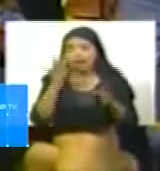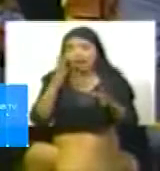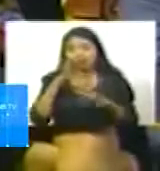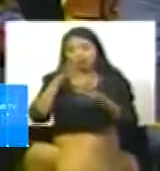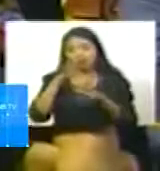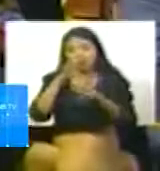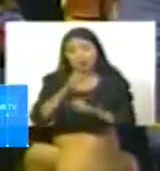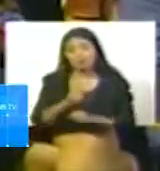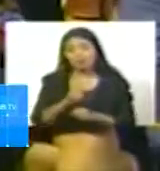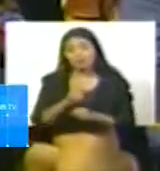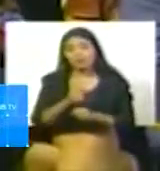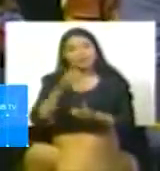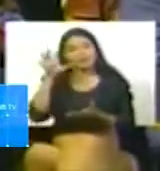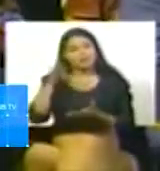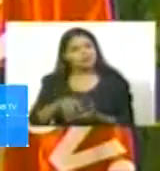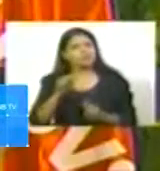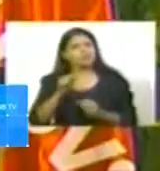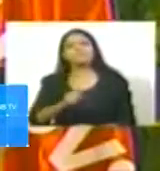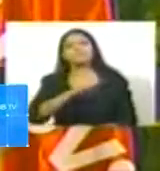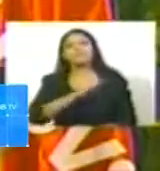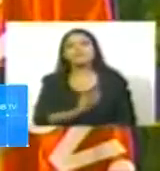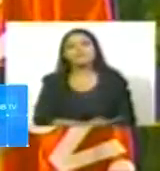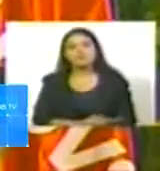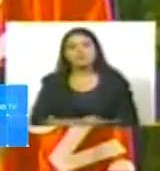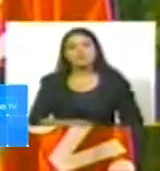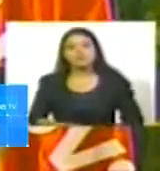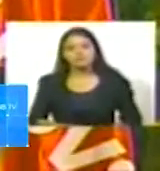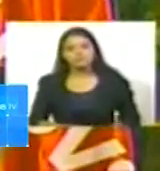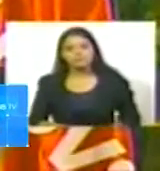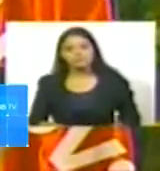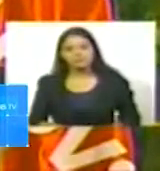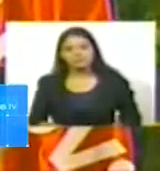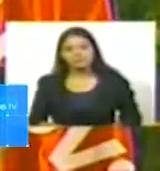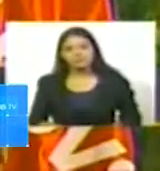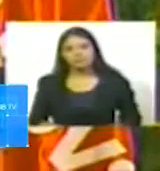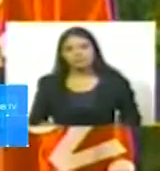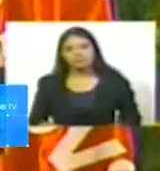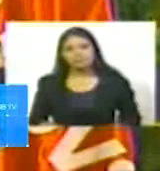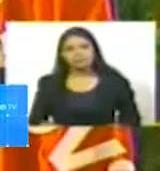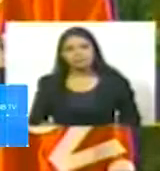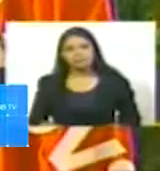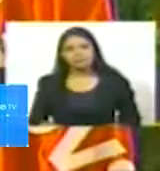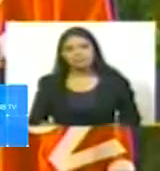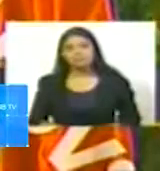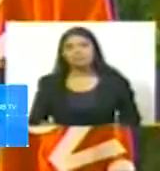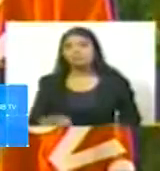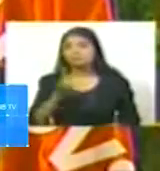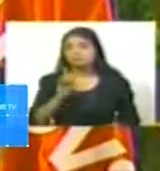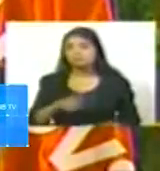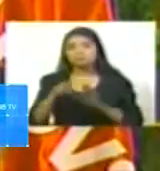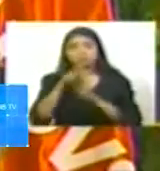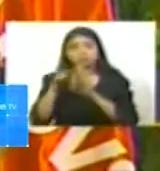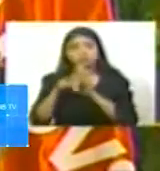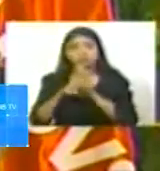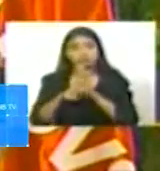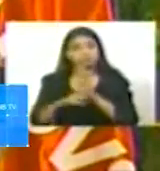Estado vigoroso, un Estado fuerte, en un Estado que establezca las reglas del juego,